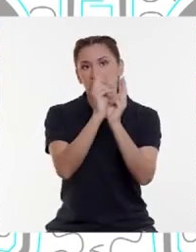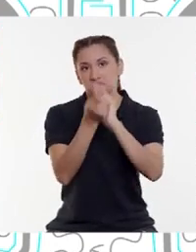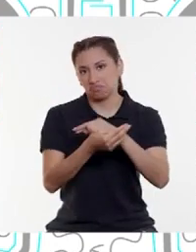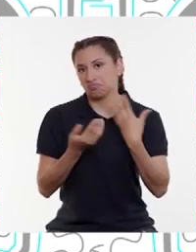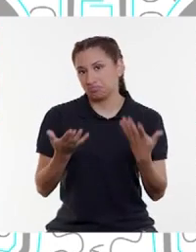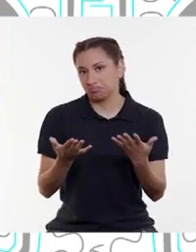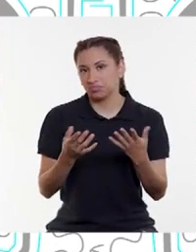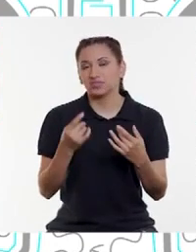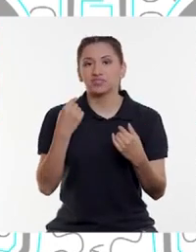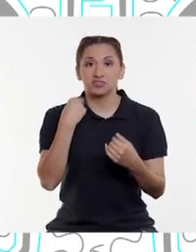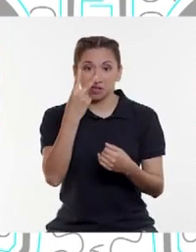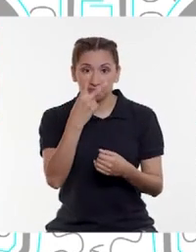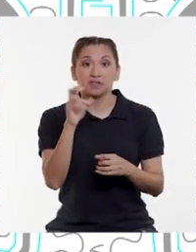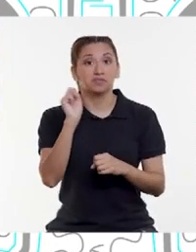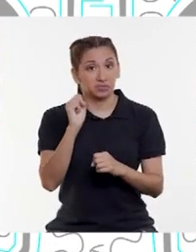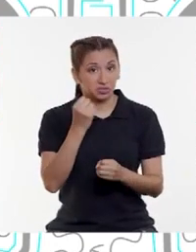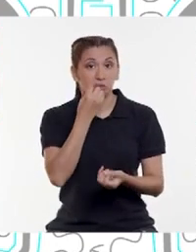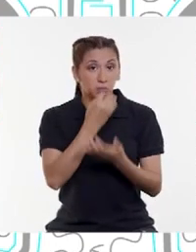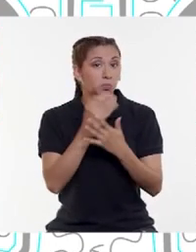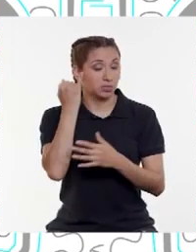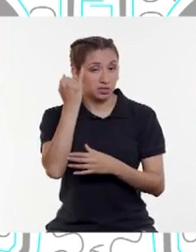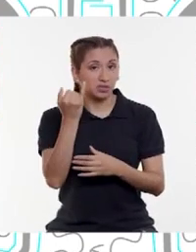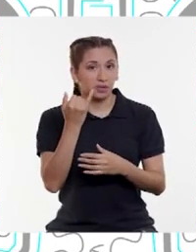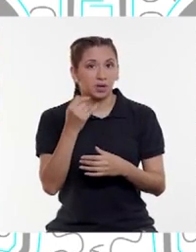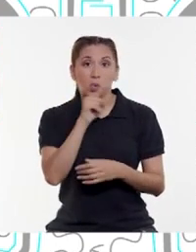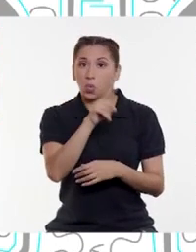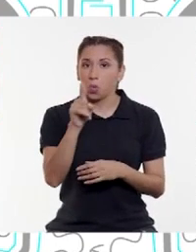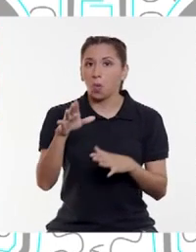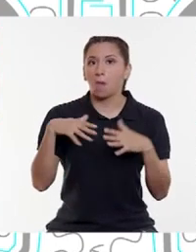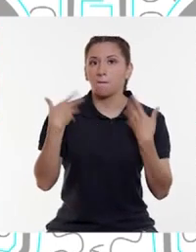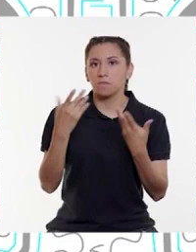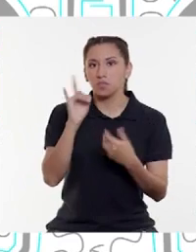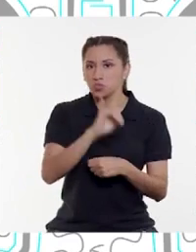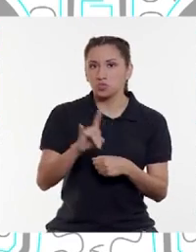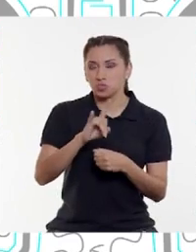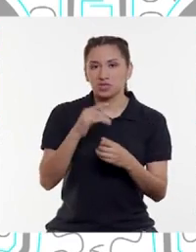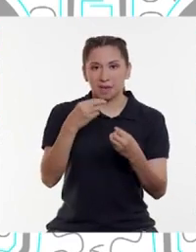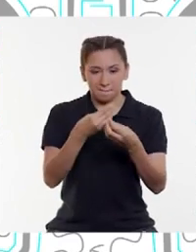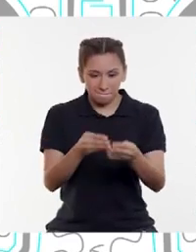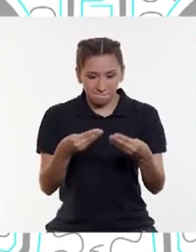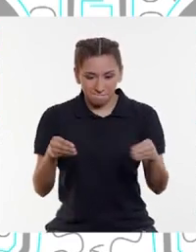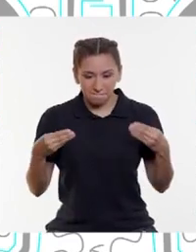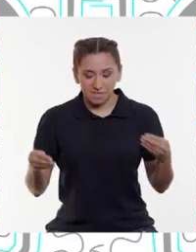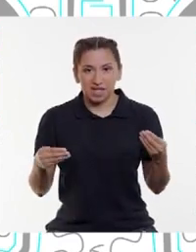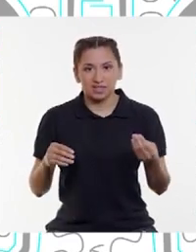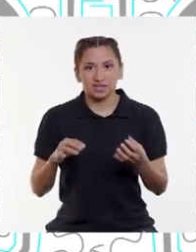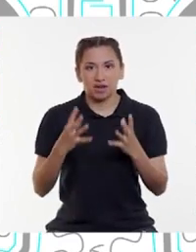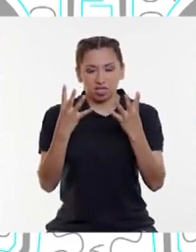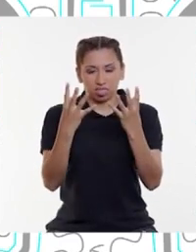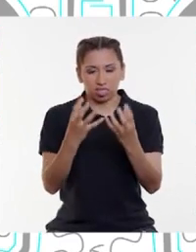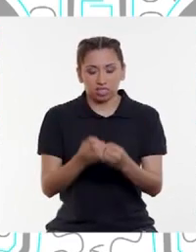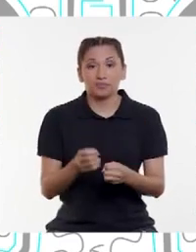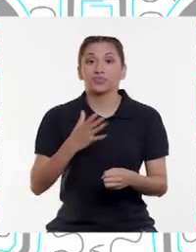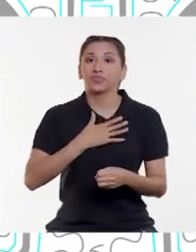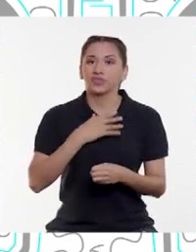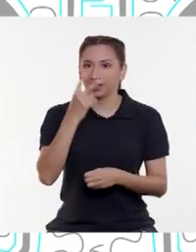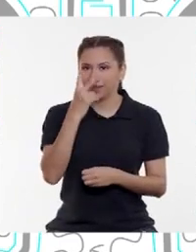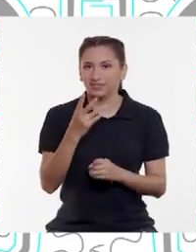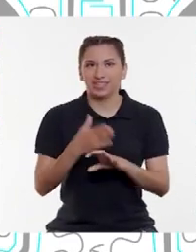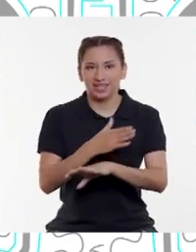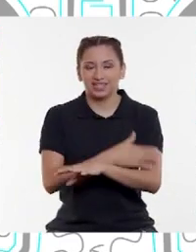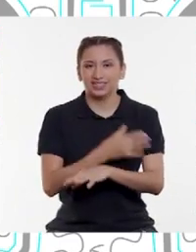reemplazo, y ya vimos que sí lo es, por ser parte de los materiales biodegradables. Y yo